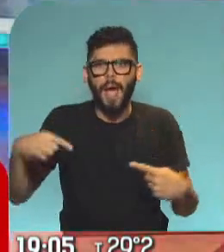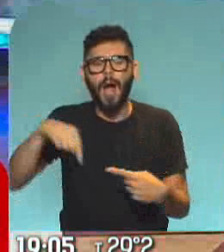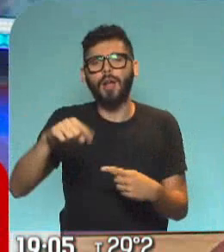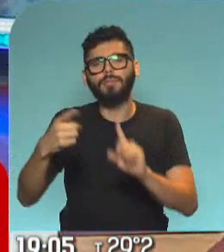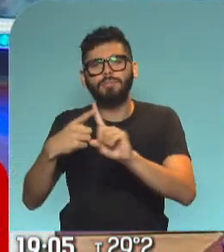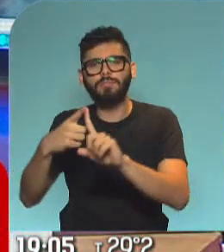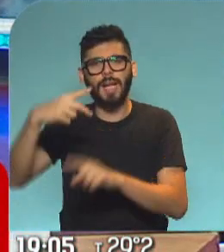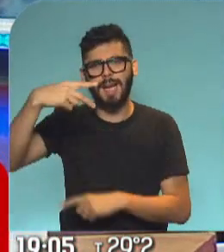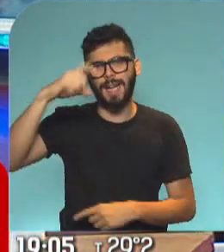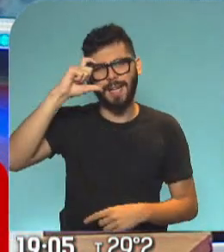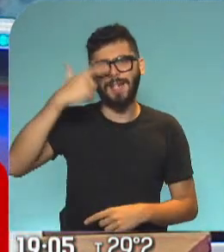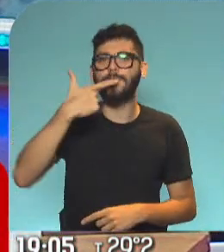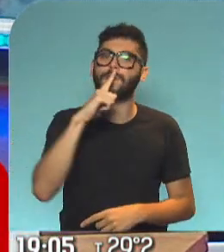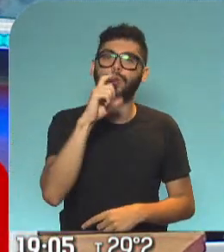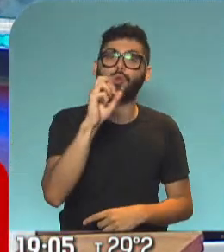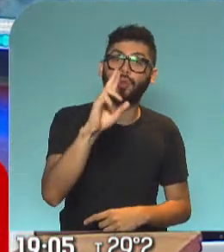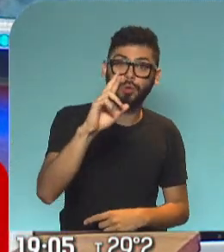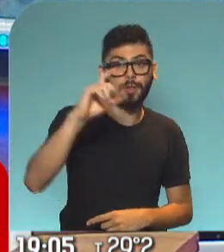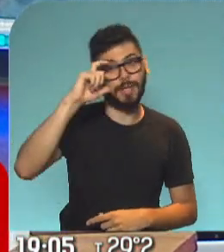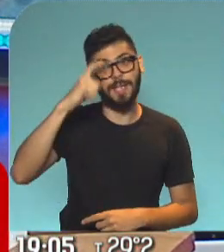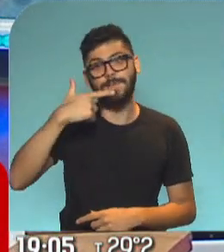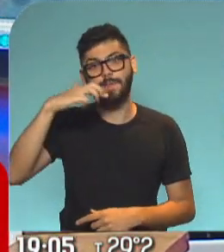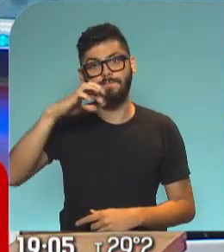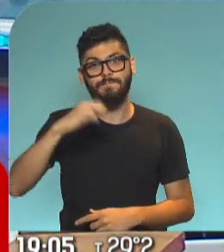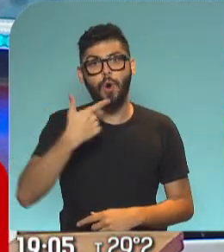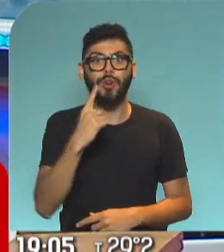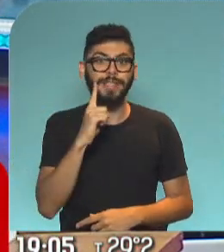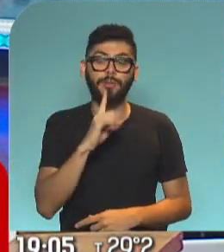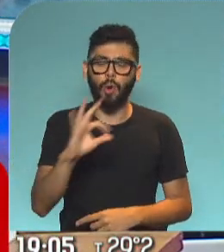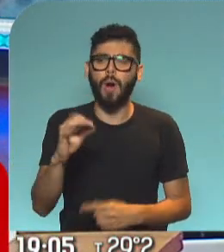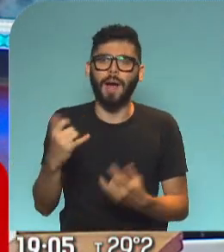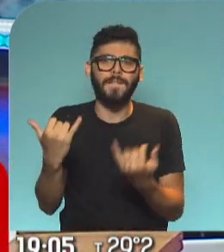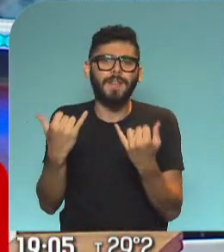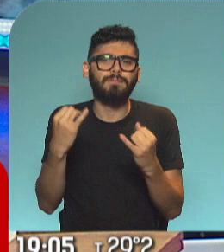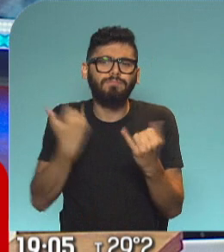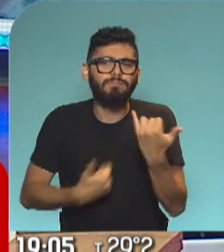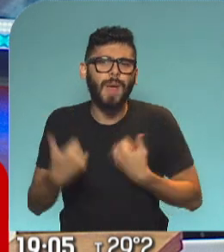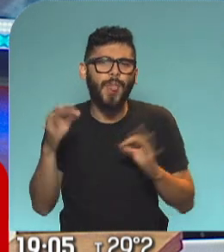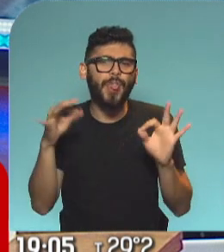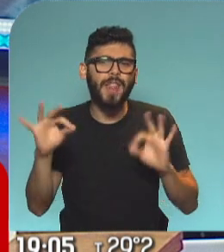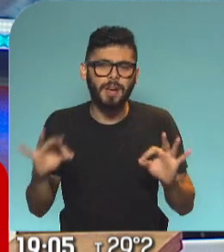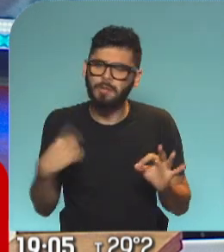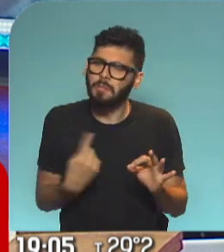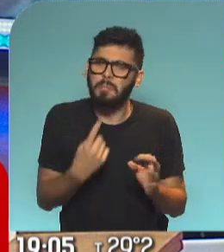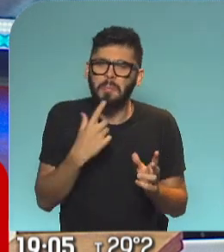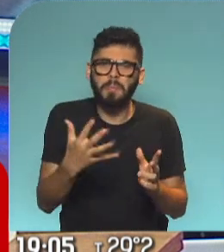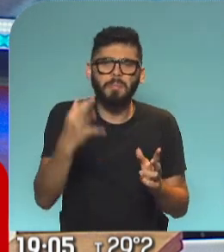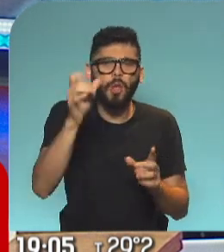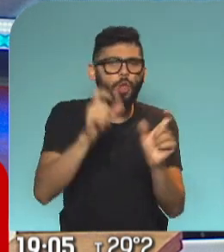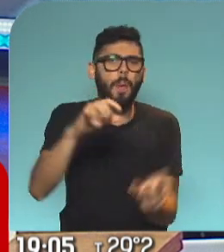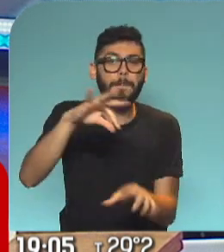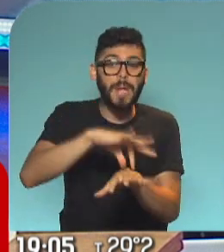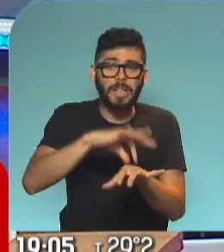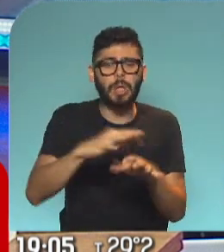contacto con un estor expósito para continuar ahondando en estos detalles nosotros decimos que cada vez está más complicado leopoldo luque es así nuestro